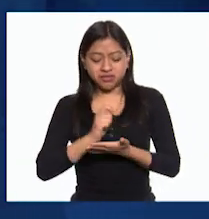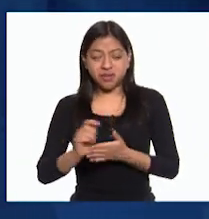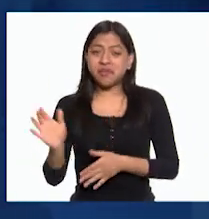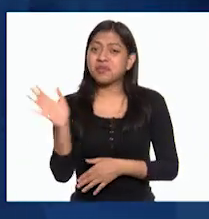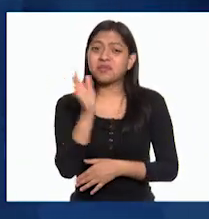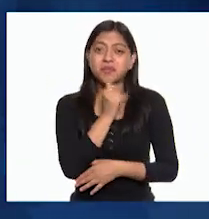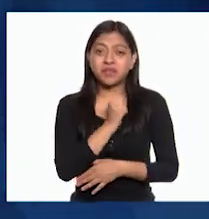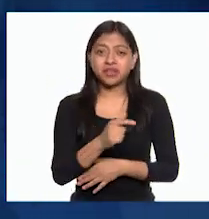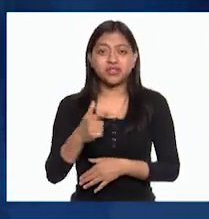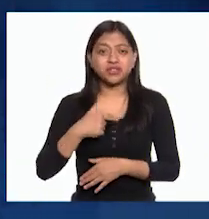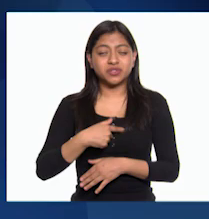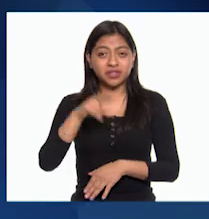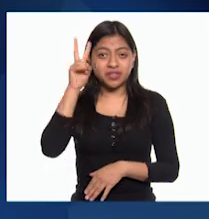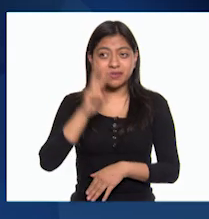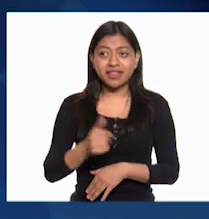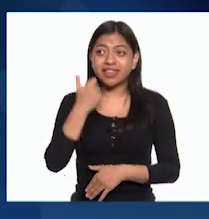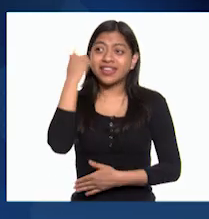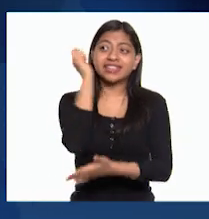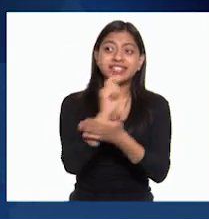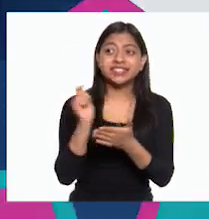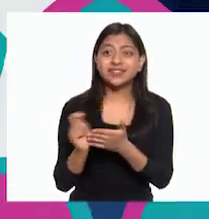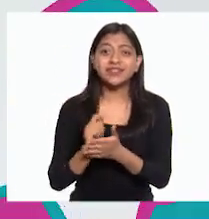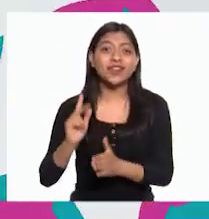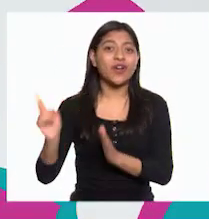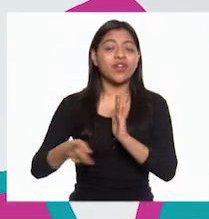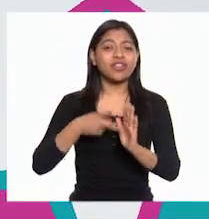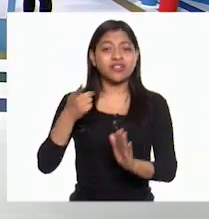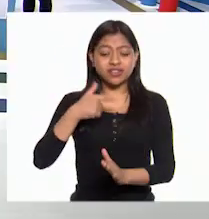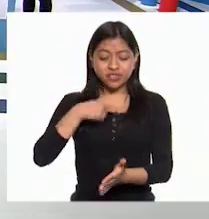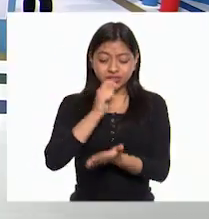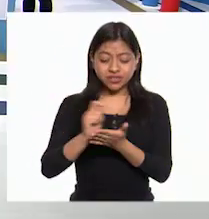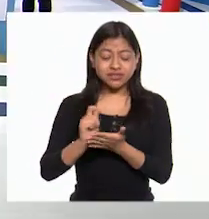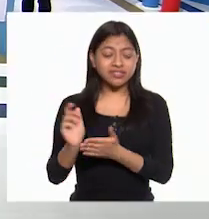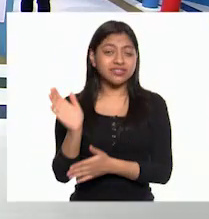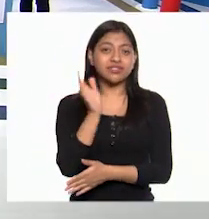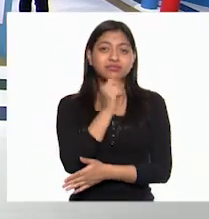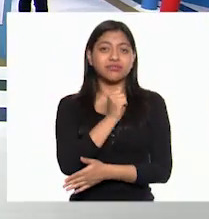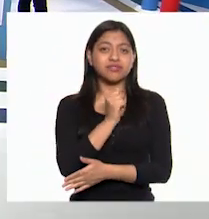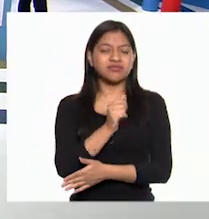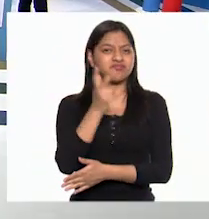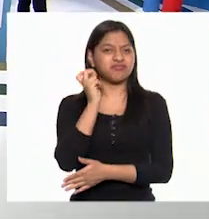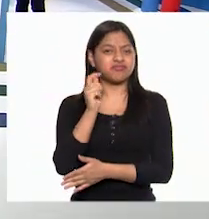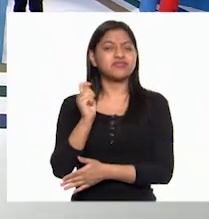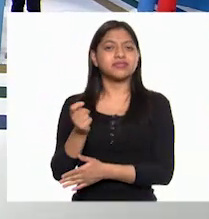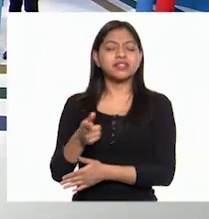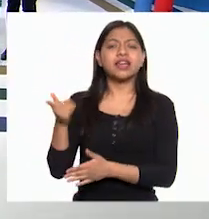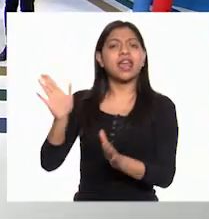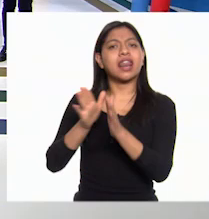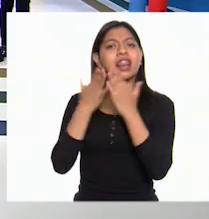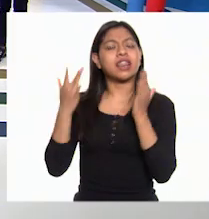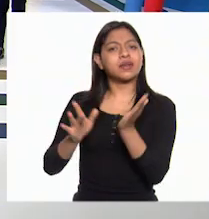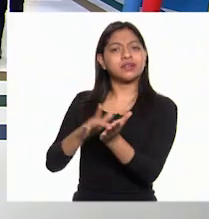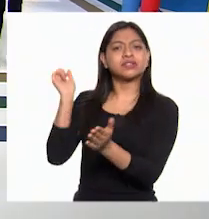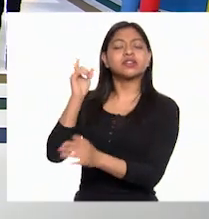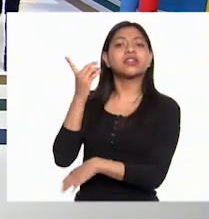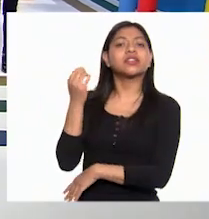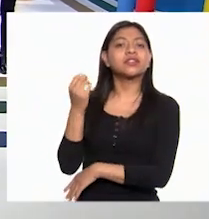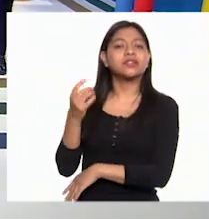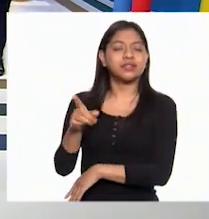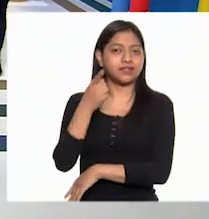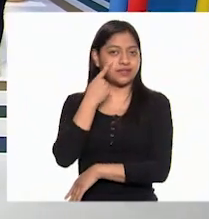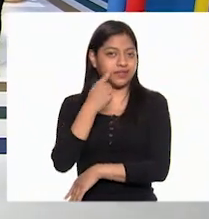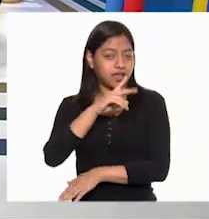silencioso la no cumplida sed de la poesía. ¿Y la referencia bibliográfica? María, para no